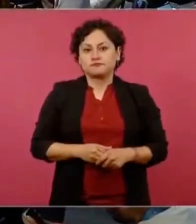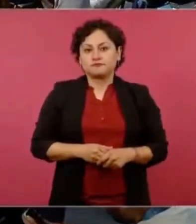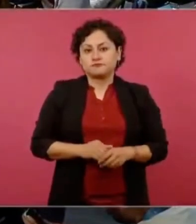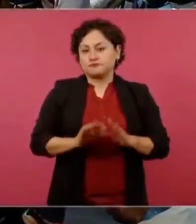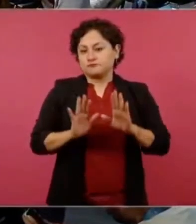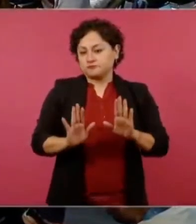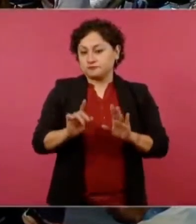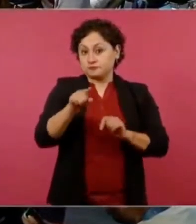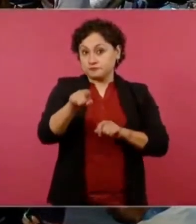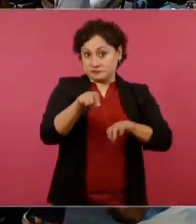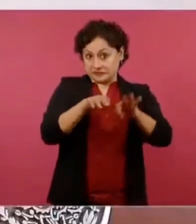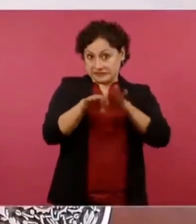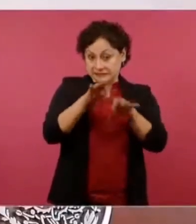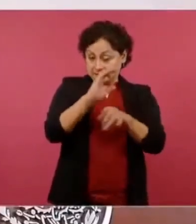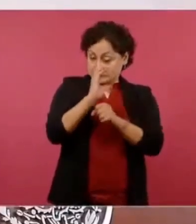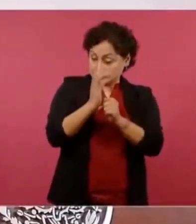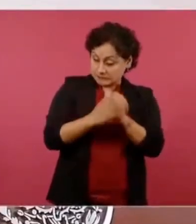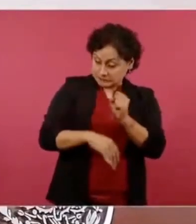pensionarse